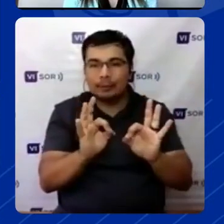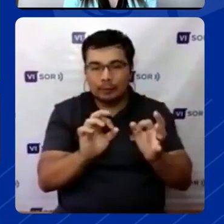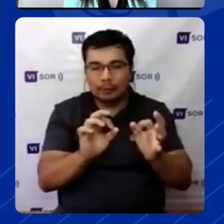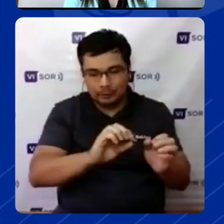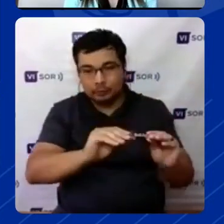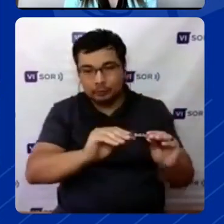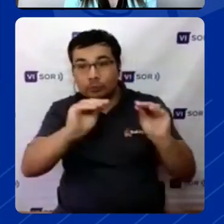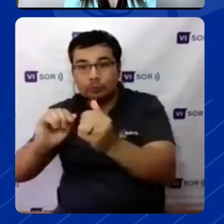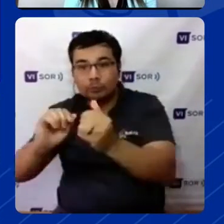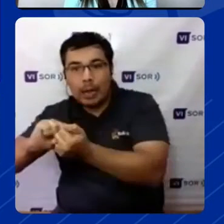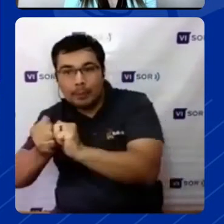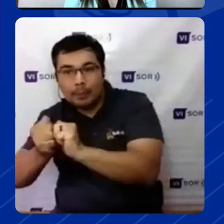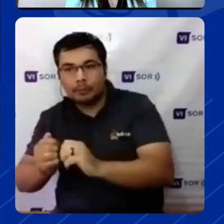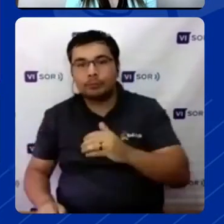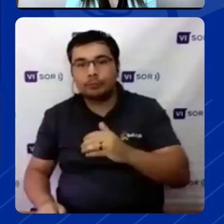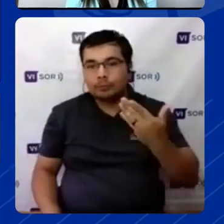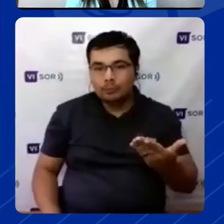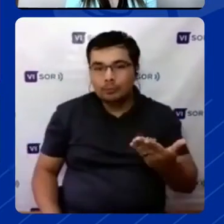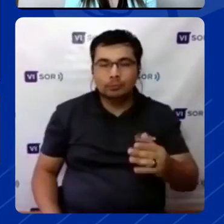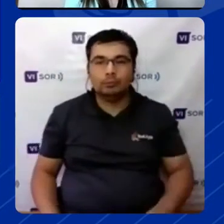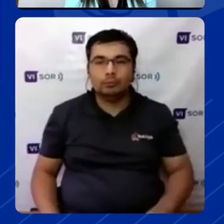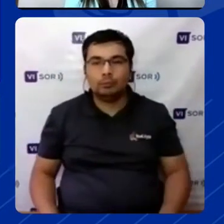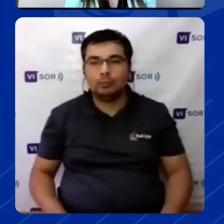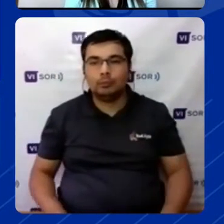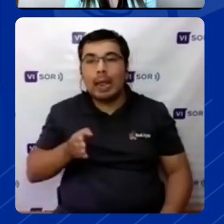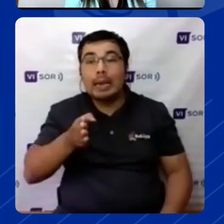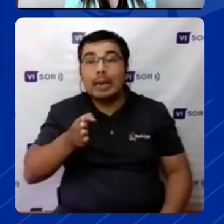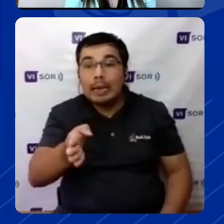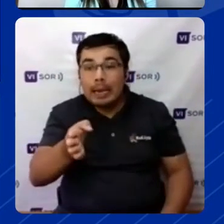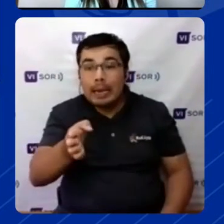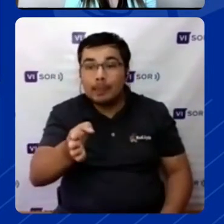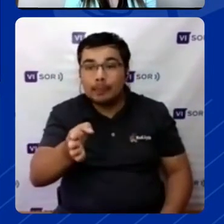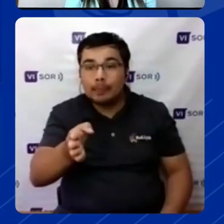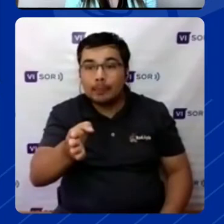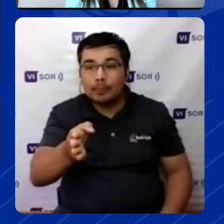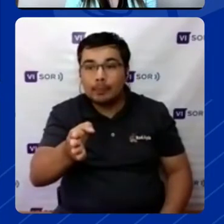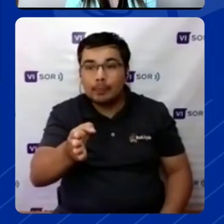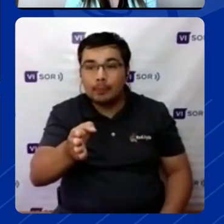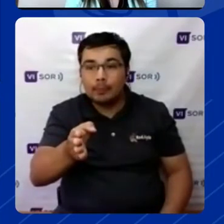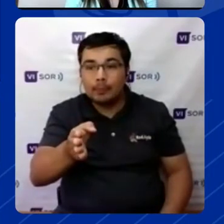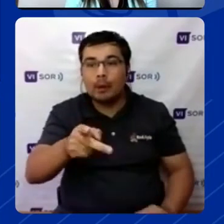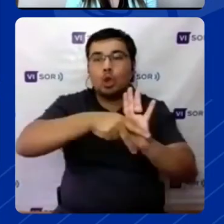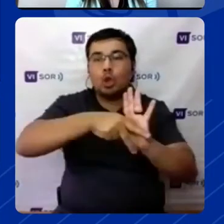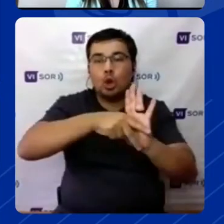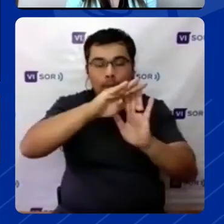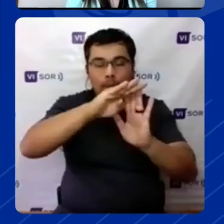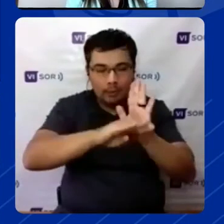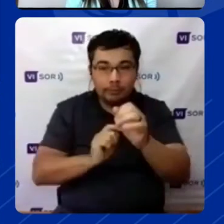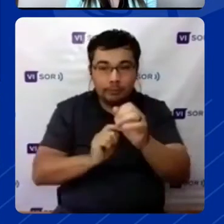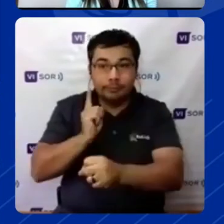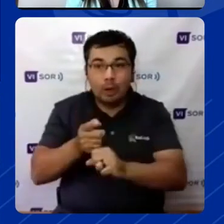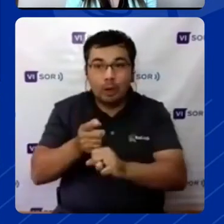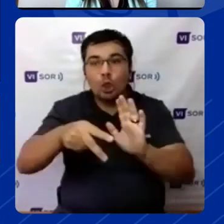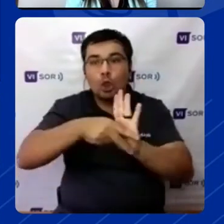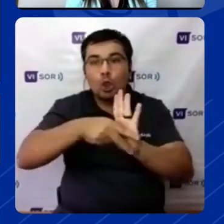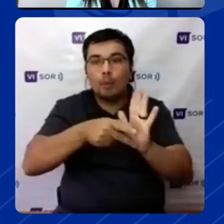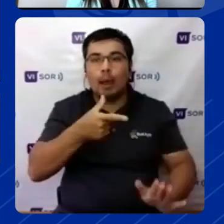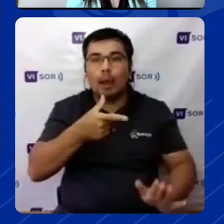lineamientos de las normas españolas y de las normas europeas. Un